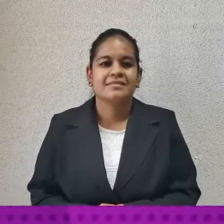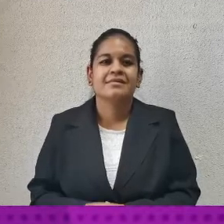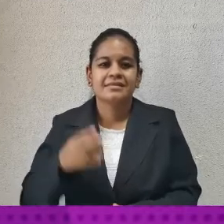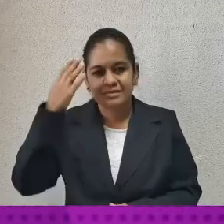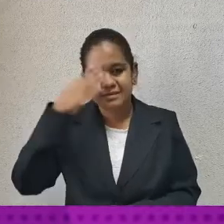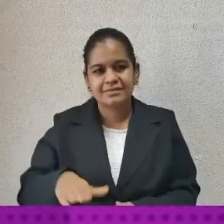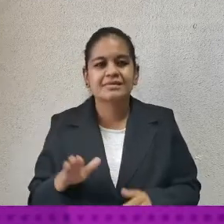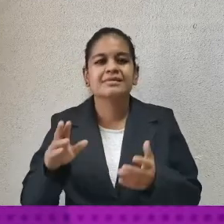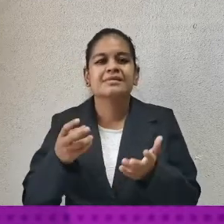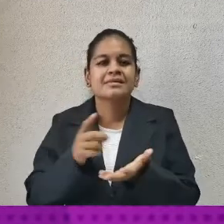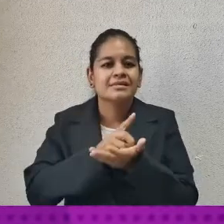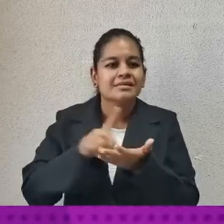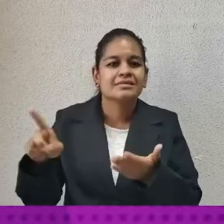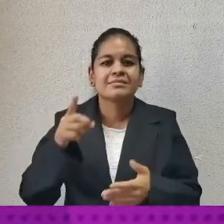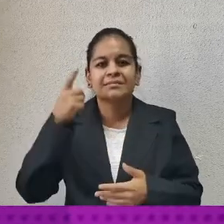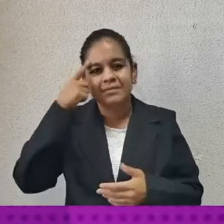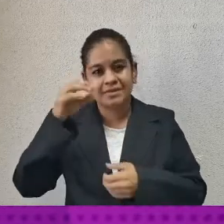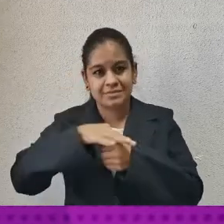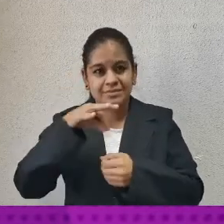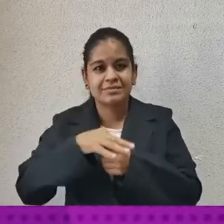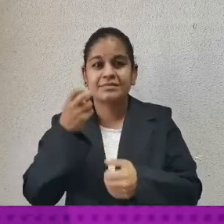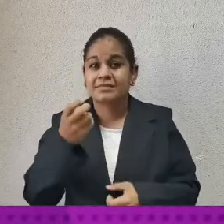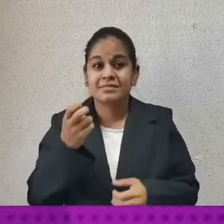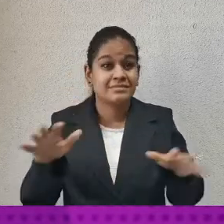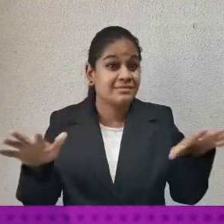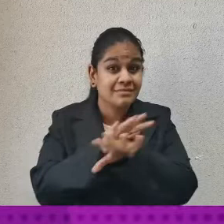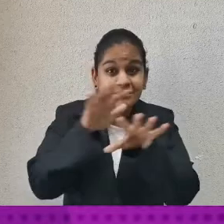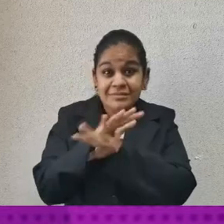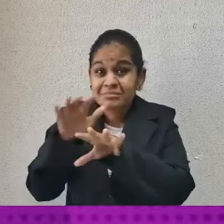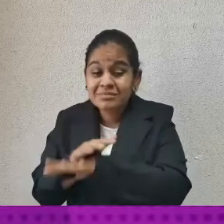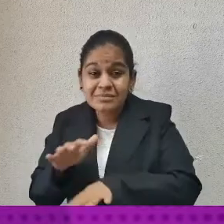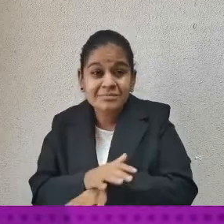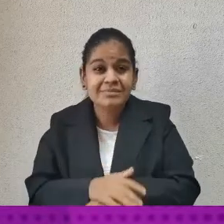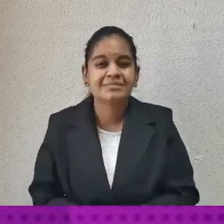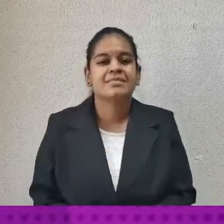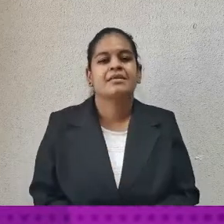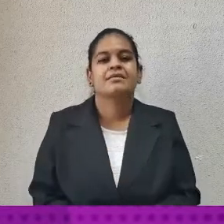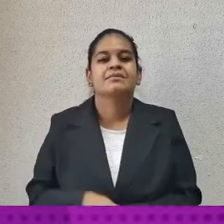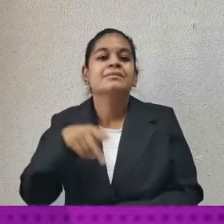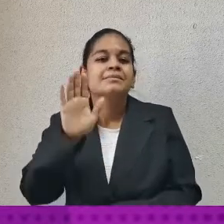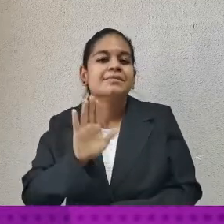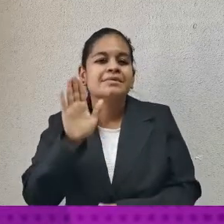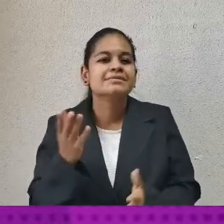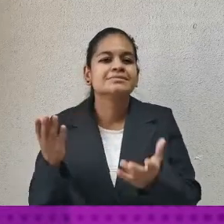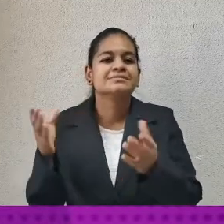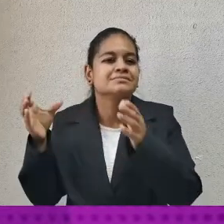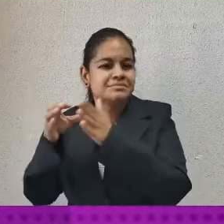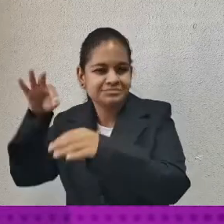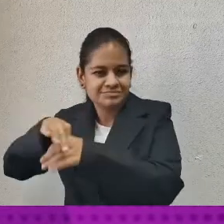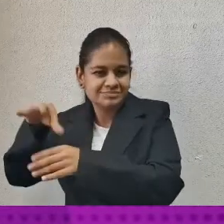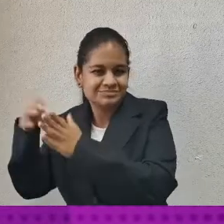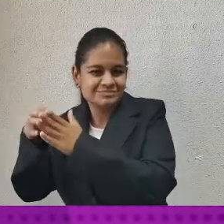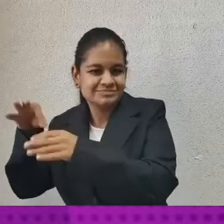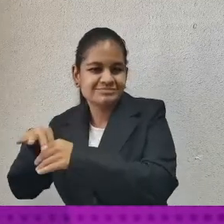derecho electoral, como bien ha señalado, es una materia muy dinámica. Es una materia que se va construyendo prácticamente en elección tras